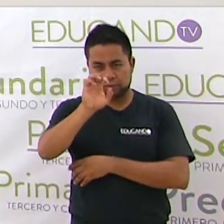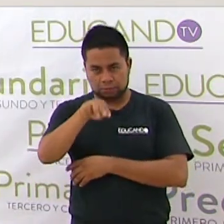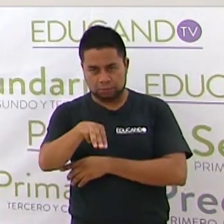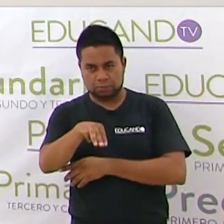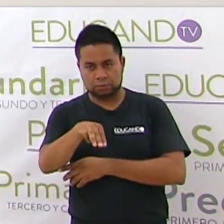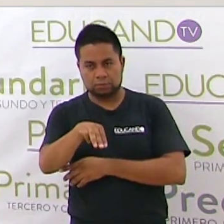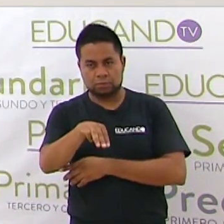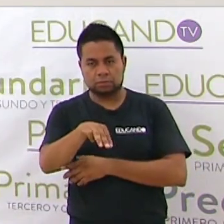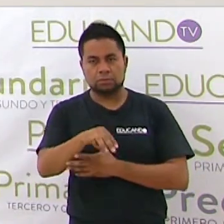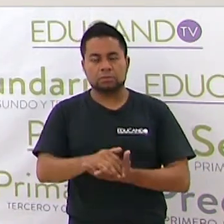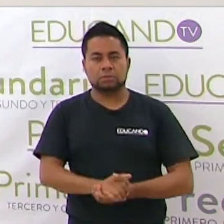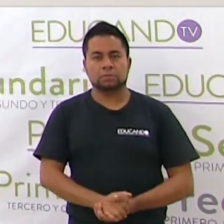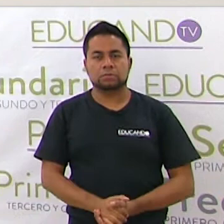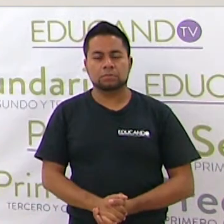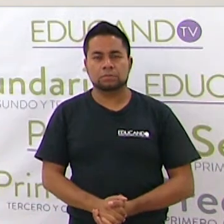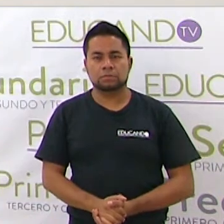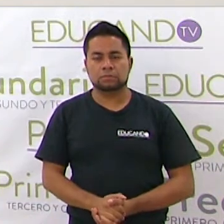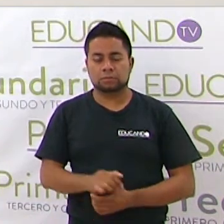centímetros,